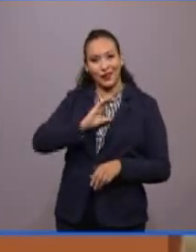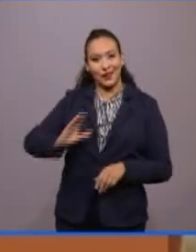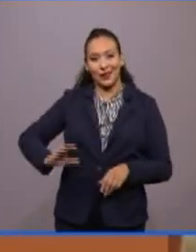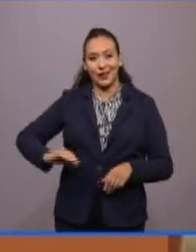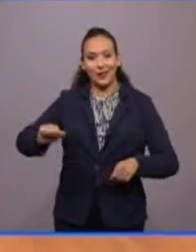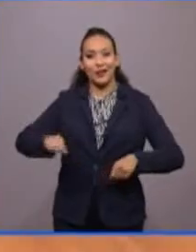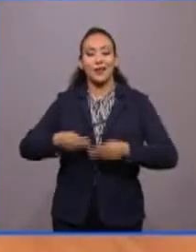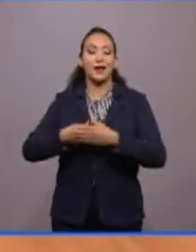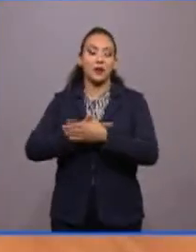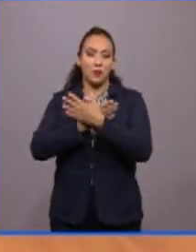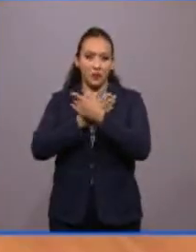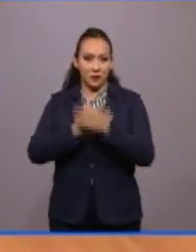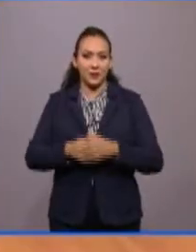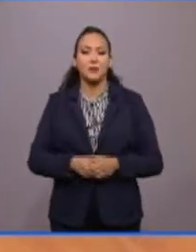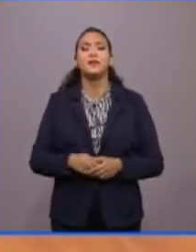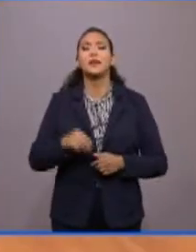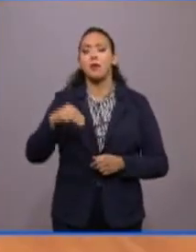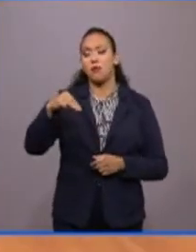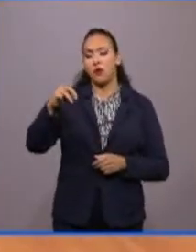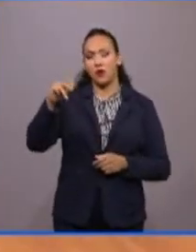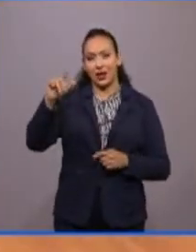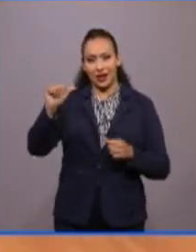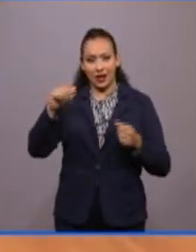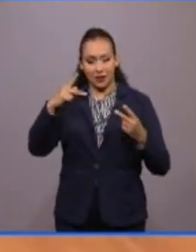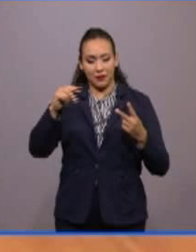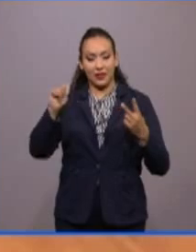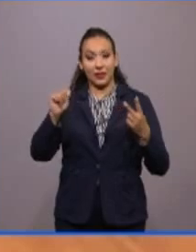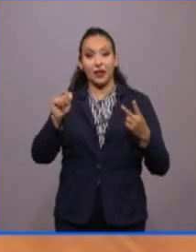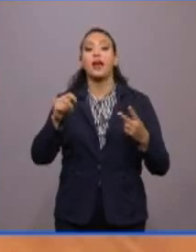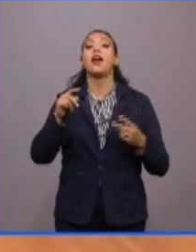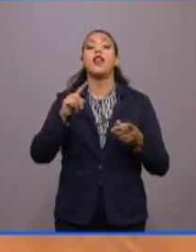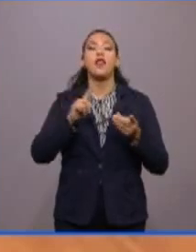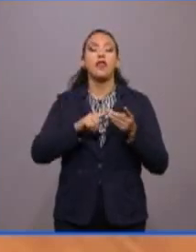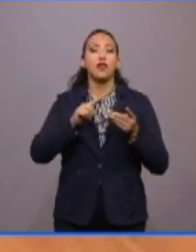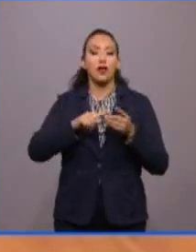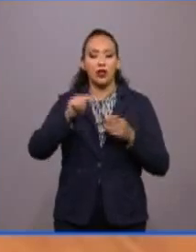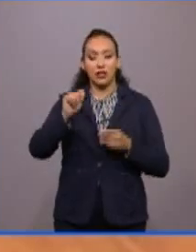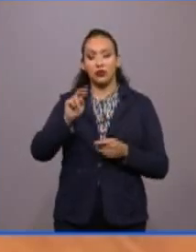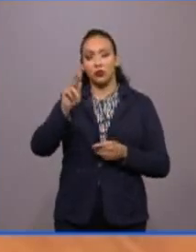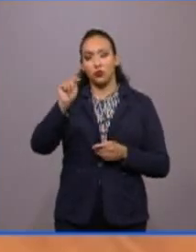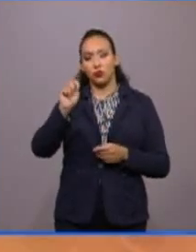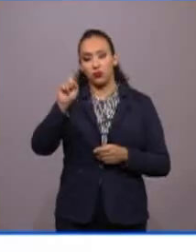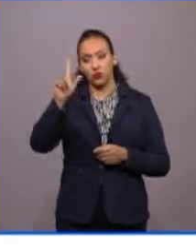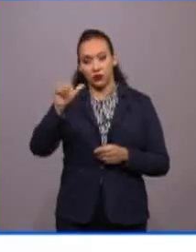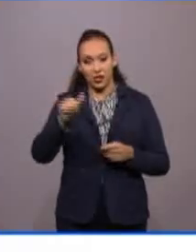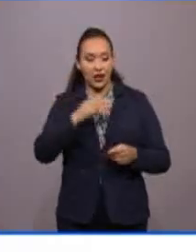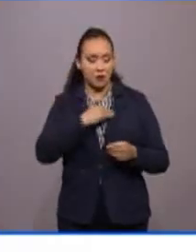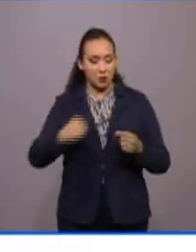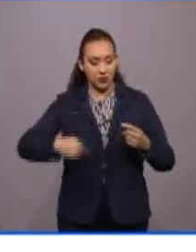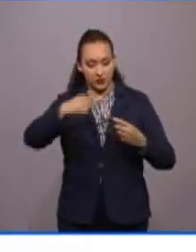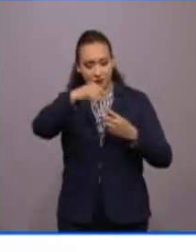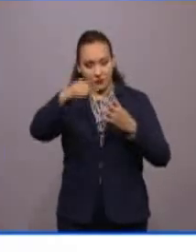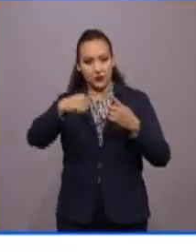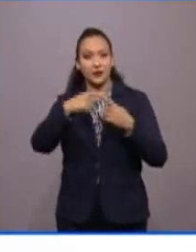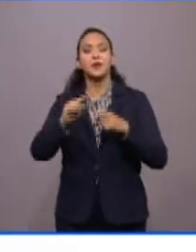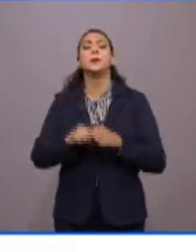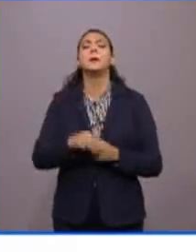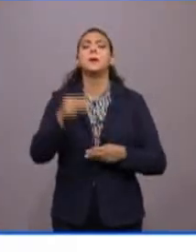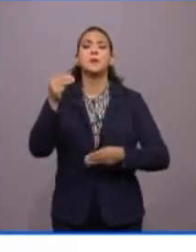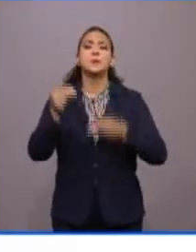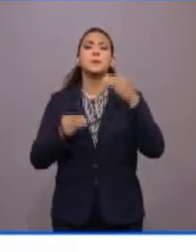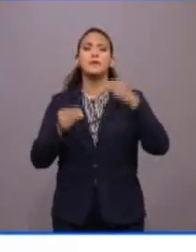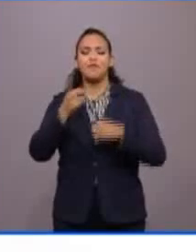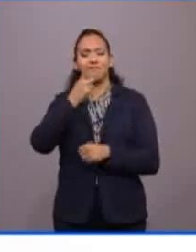Movimiento Ciudadano, Morena y PT en Tantoyuca, Coatzintla y Totutla, respectivamente. La y los